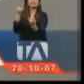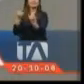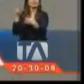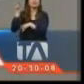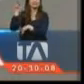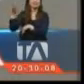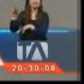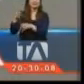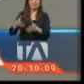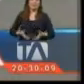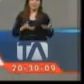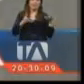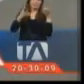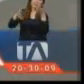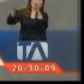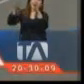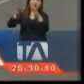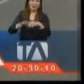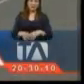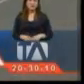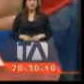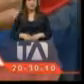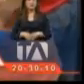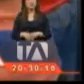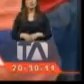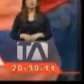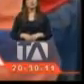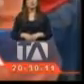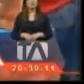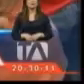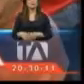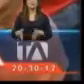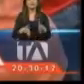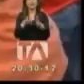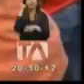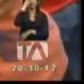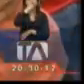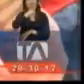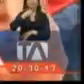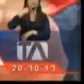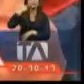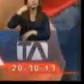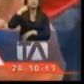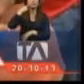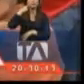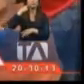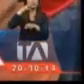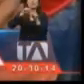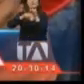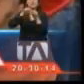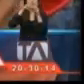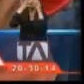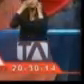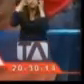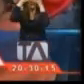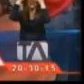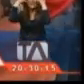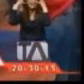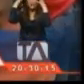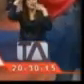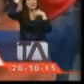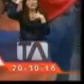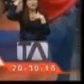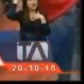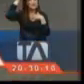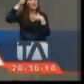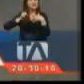maleza, allí tirado a un costado de la carretera Progreso Playas. El rostro nomás estaba desfigurado, ya no tenía nada ya. El cabello